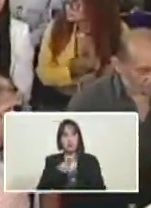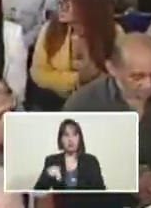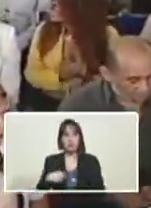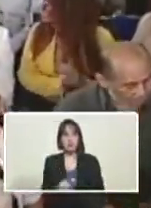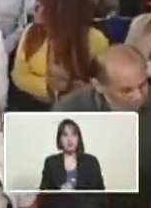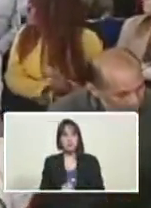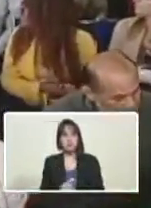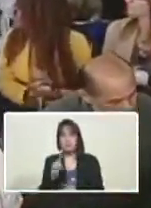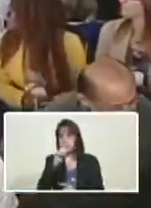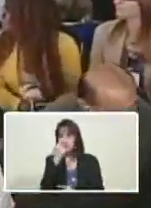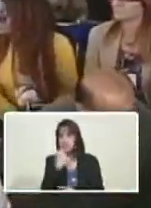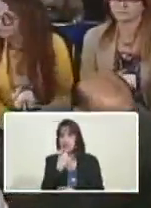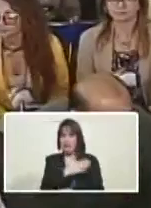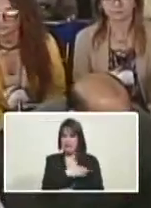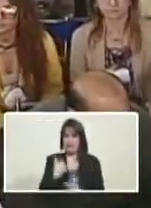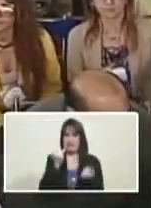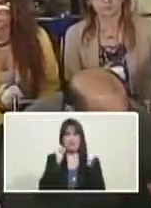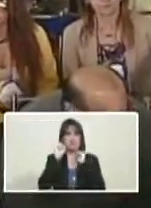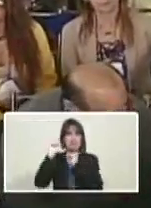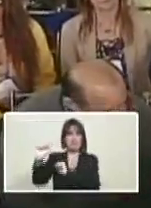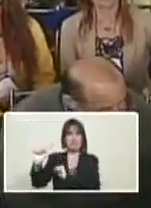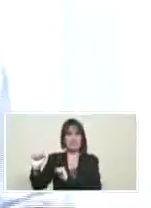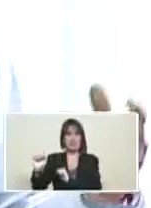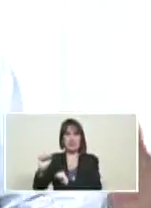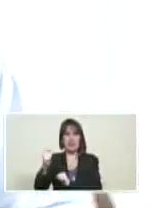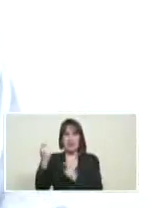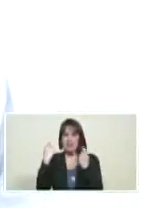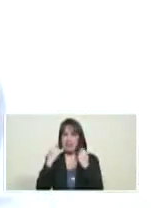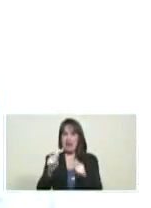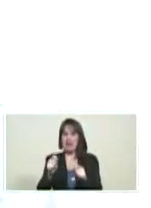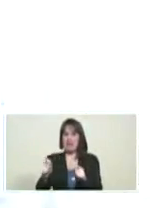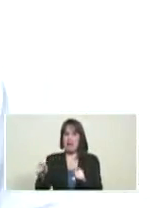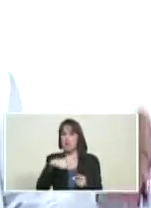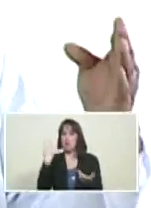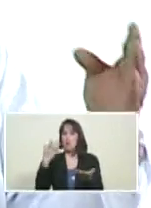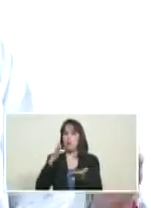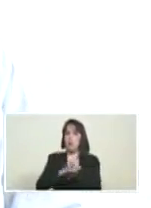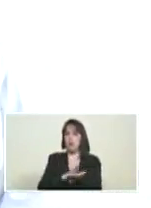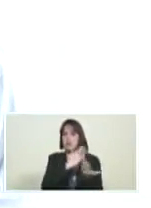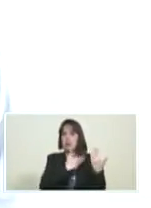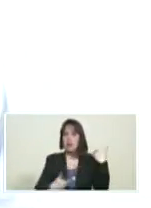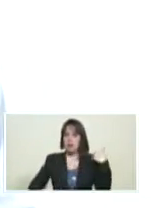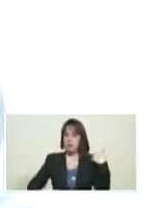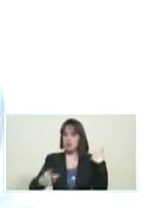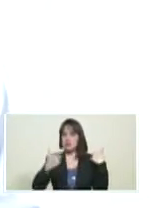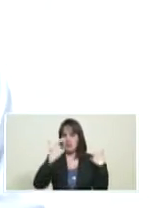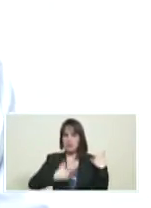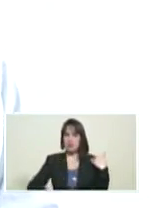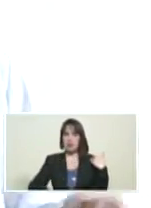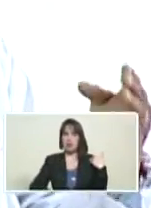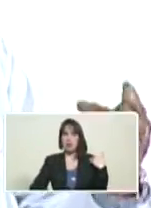presidente, queremos rechazar el acto de magnicidio frustrado de parte de la derecha contra usted. No